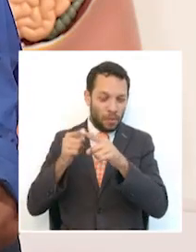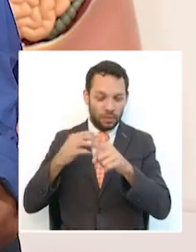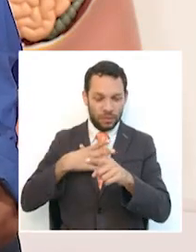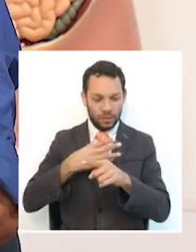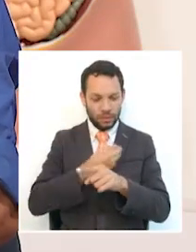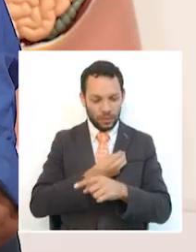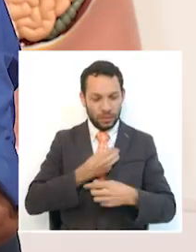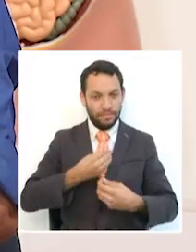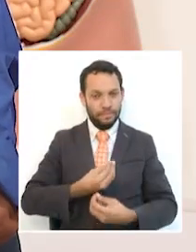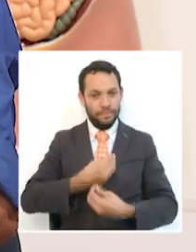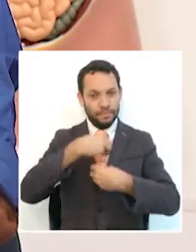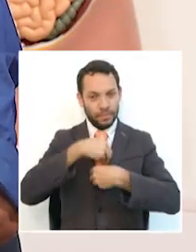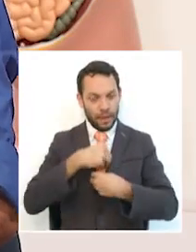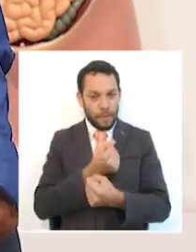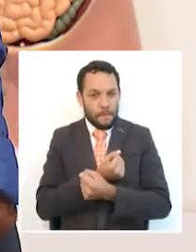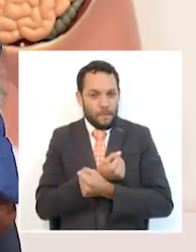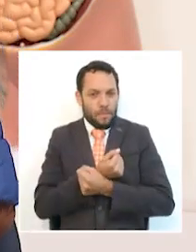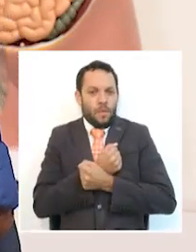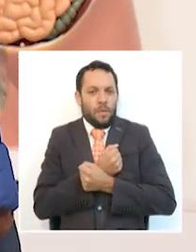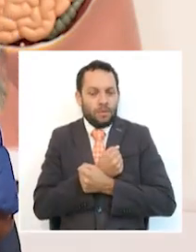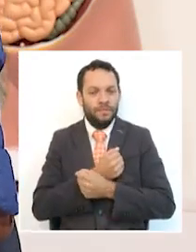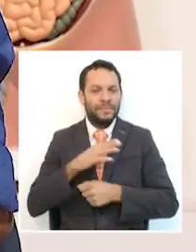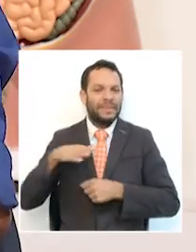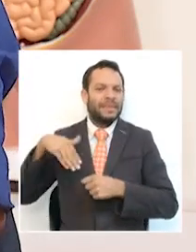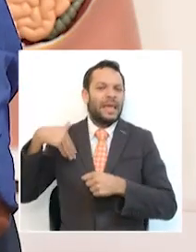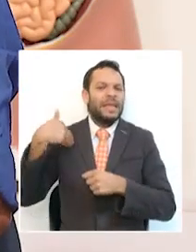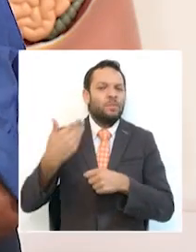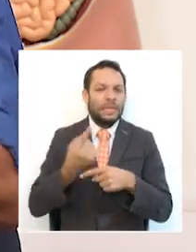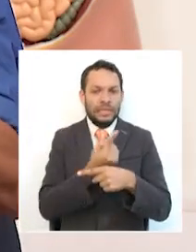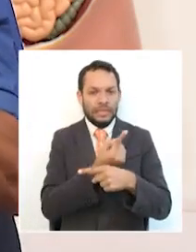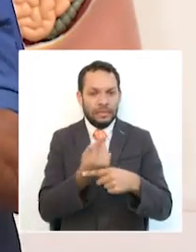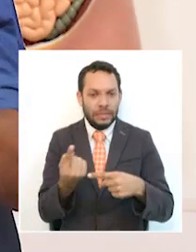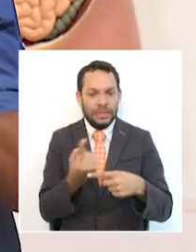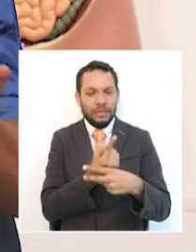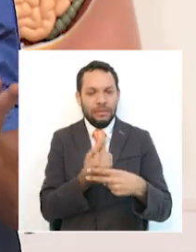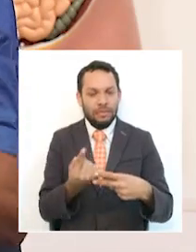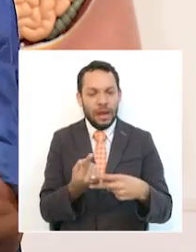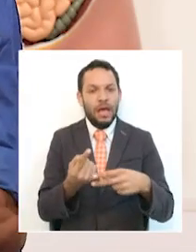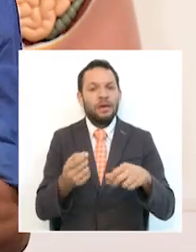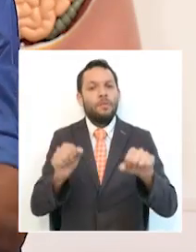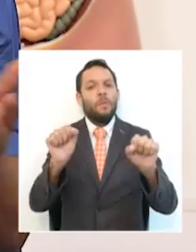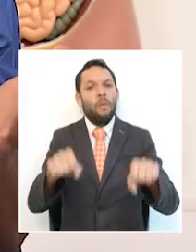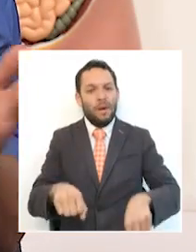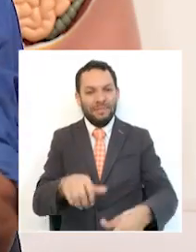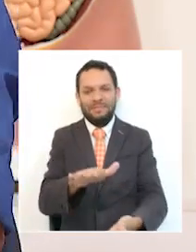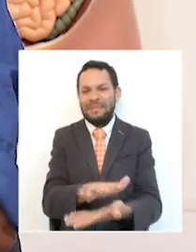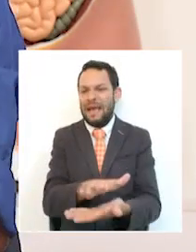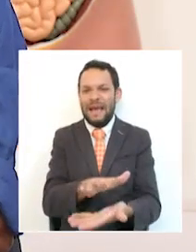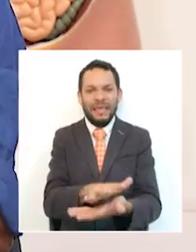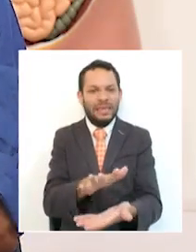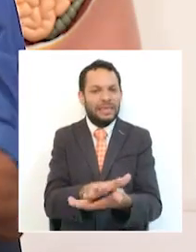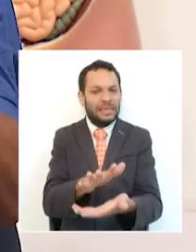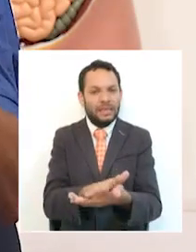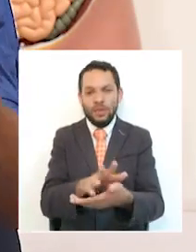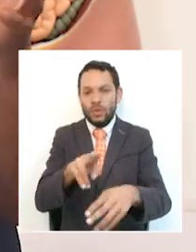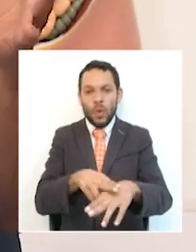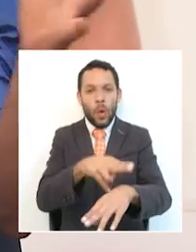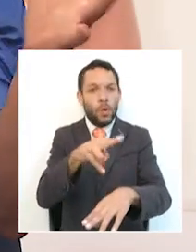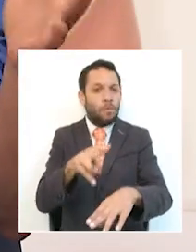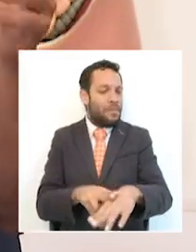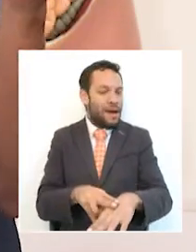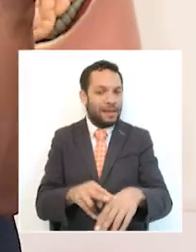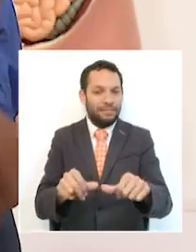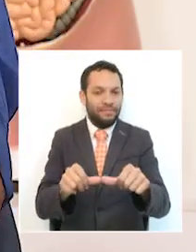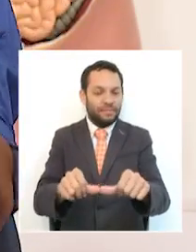en unos mesecitos se acordaran en mí es más en semanas que todo llegó a su calma y otra vez que salió la